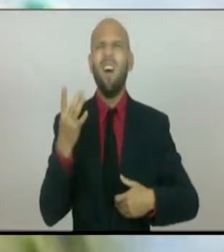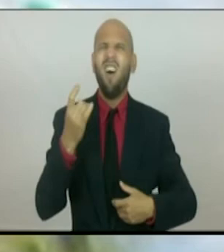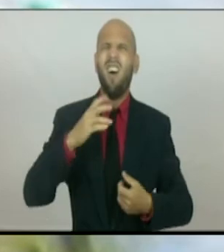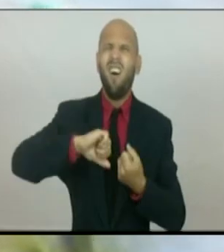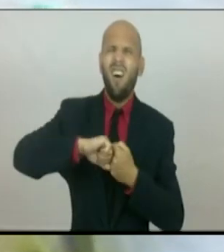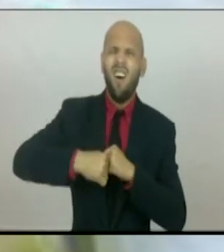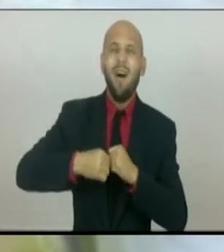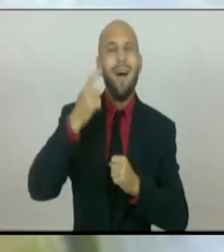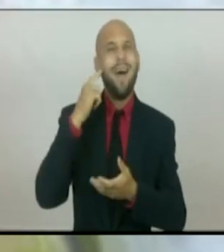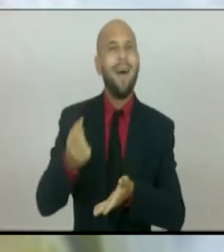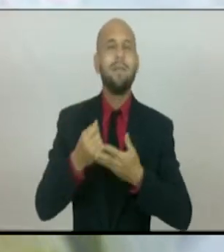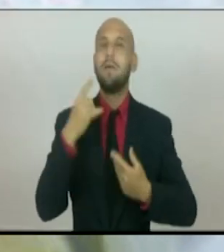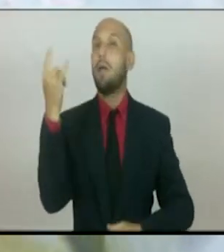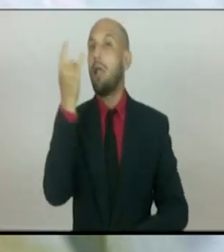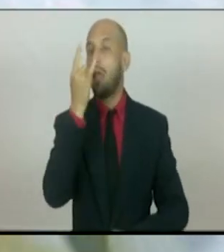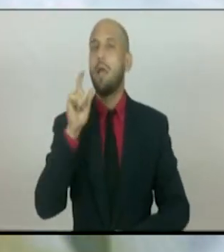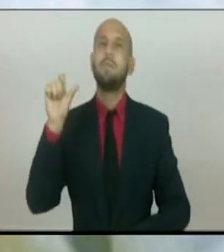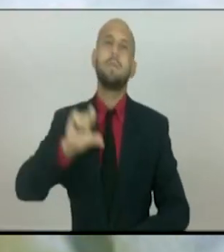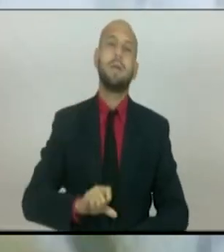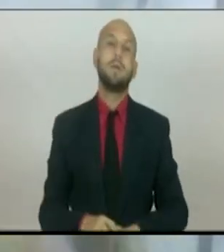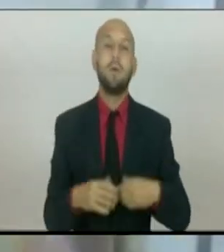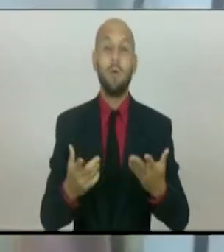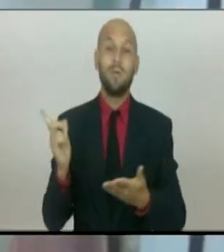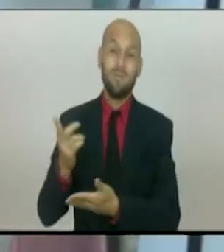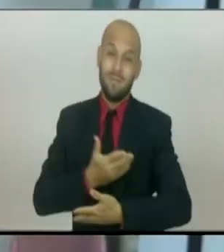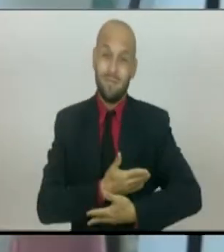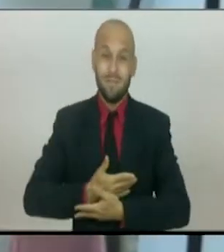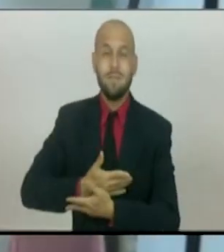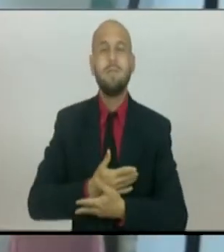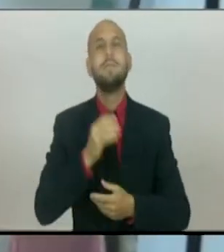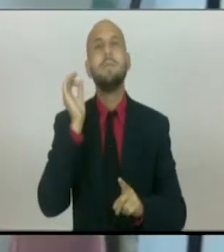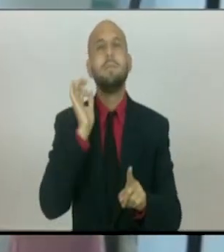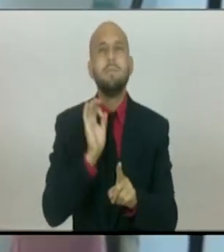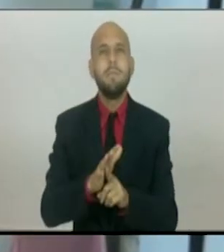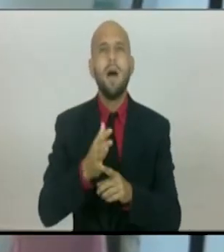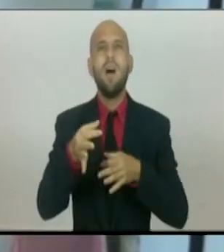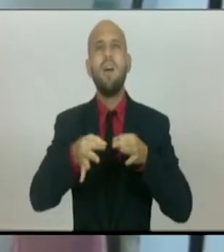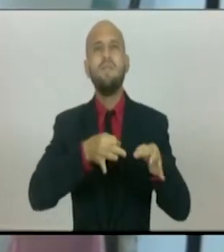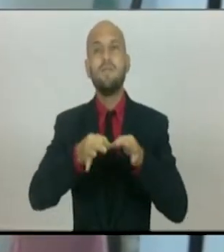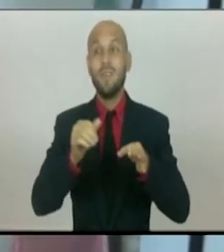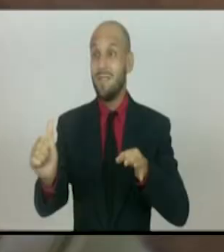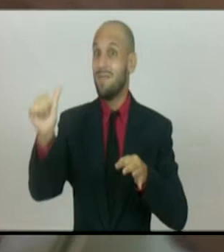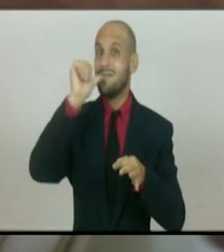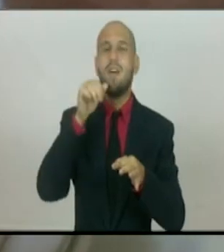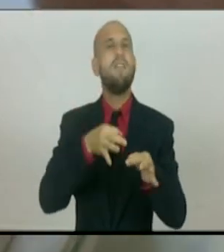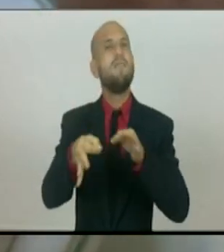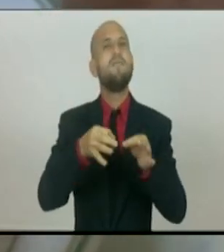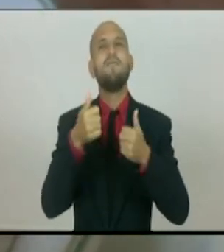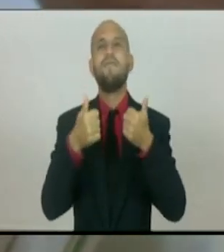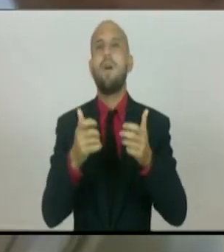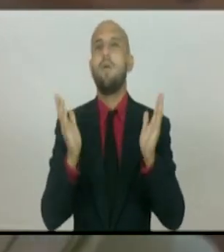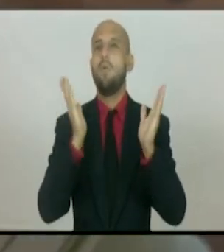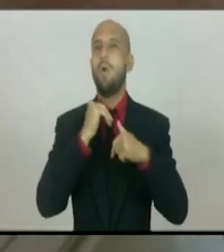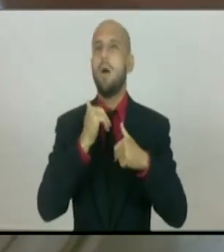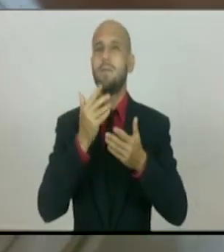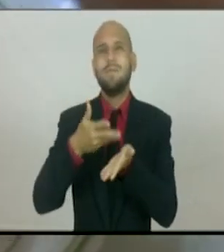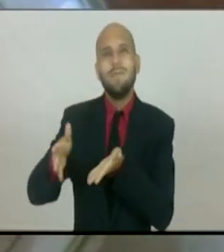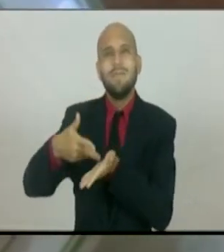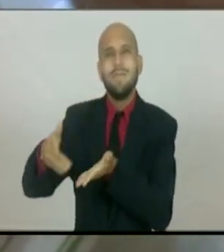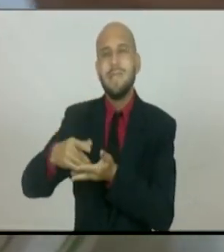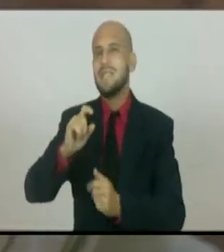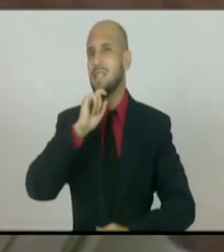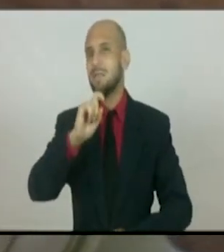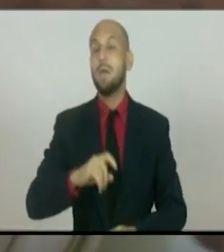inmaduros, sus órganos y sistemas están en formación y no tienen cómo asimilar este producto. Recuerde,